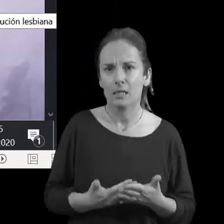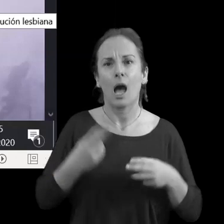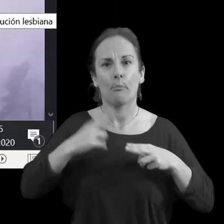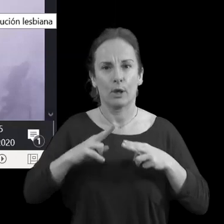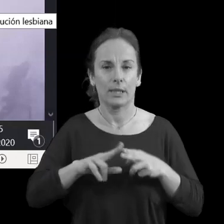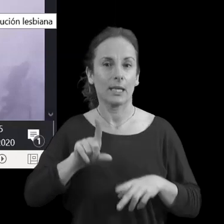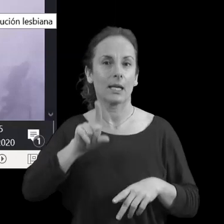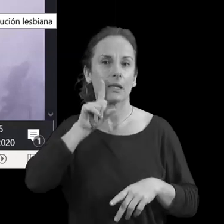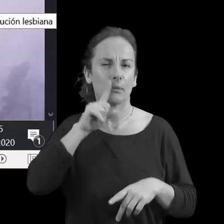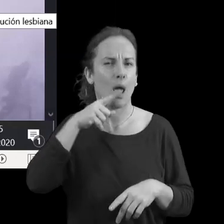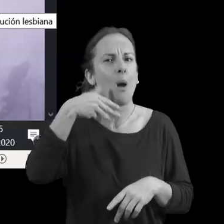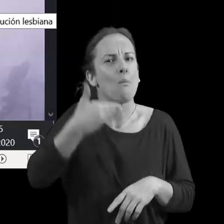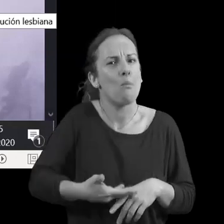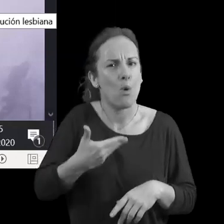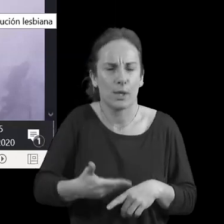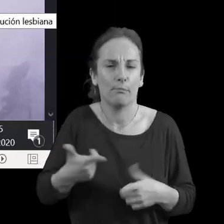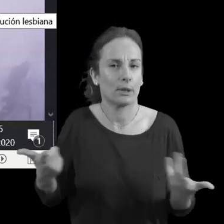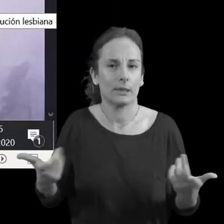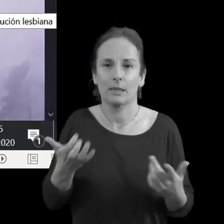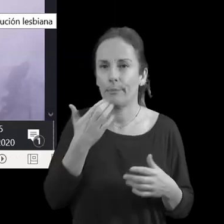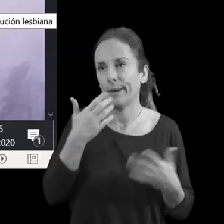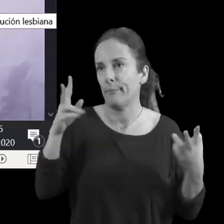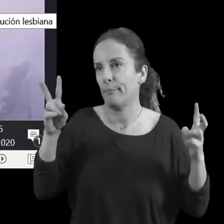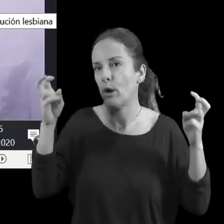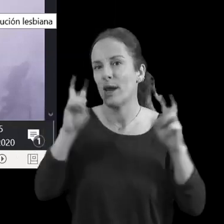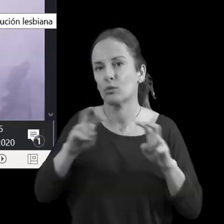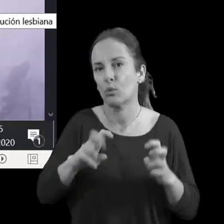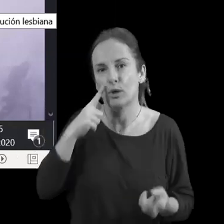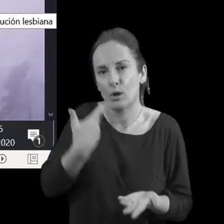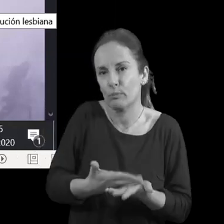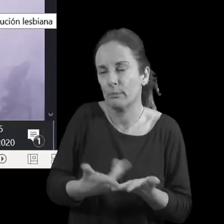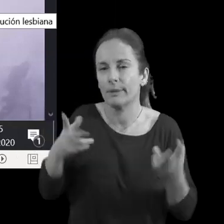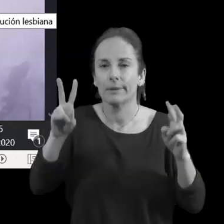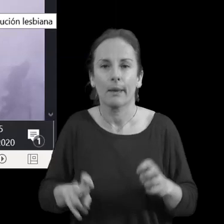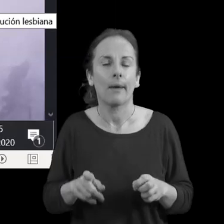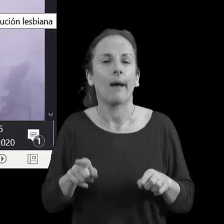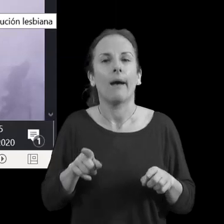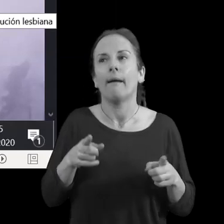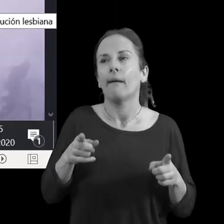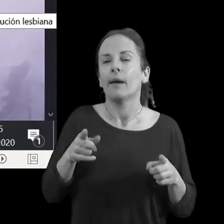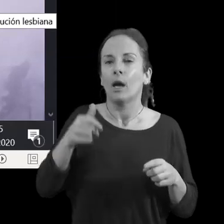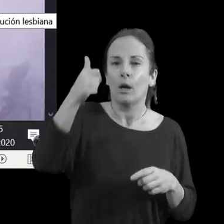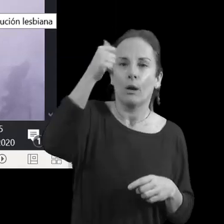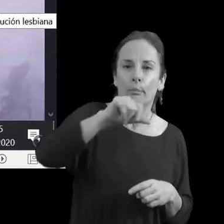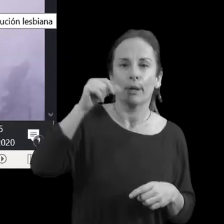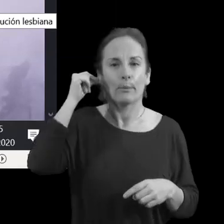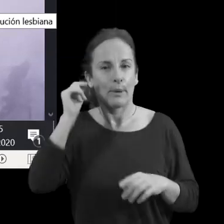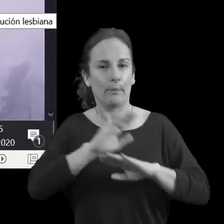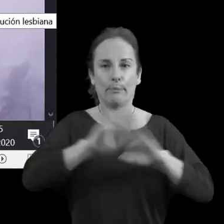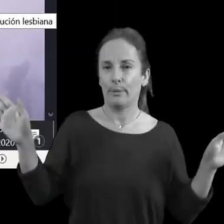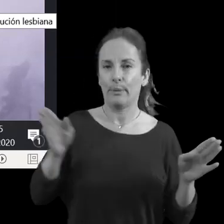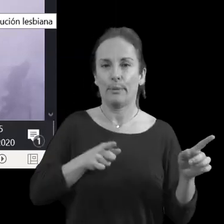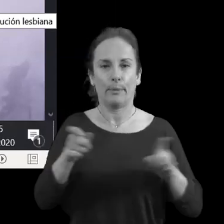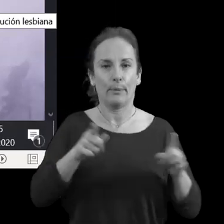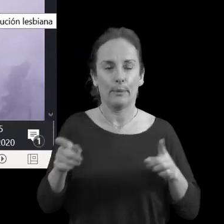entre otras, todas las teorizaciones sobre el binarismo sexogenérico, sobre la heterosexualidad como régimen político, etcétera, ¿no? Esto un